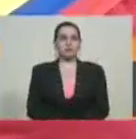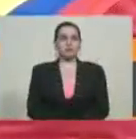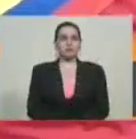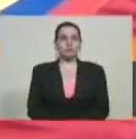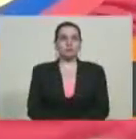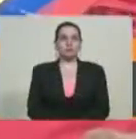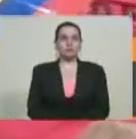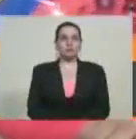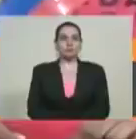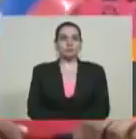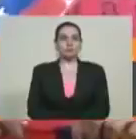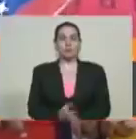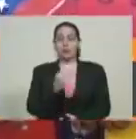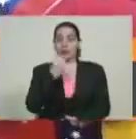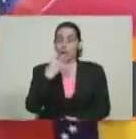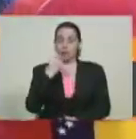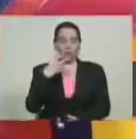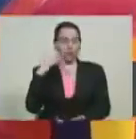Qué bueno estar aquí